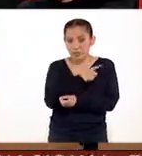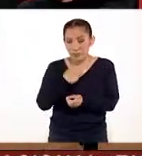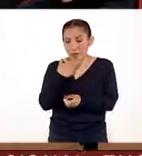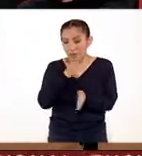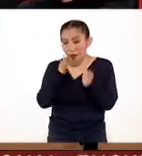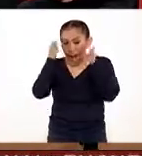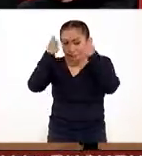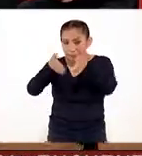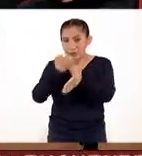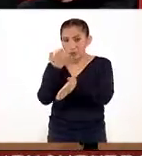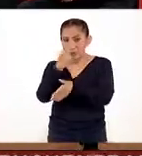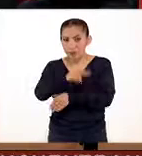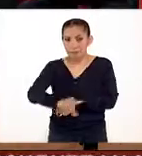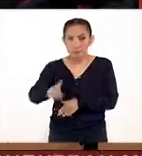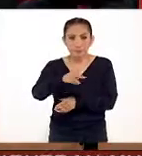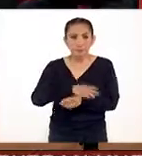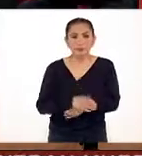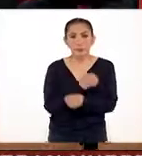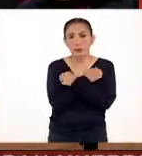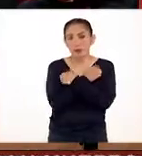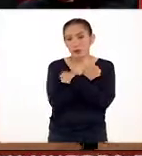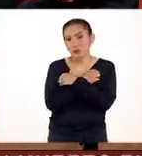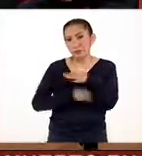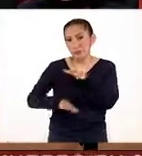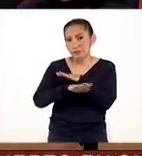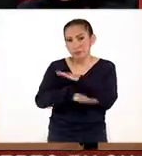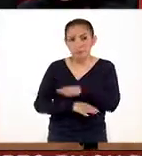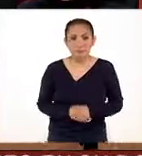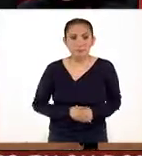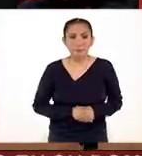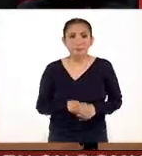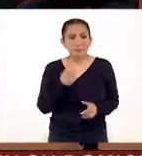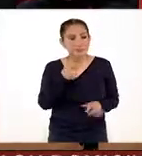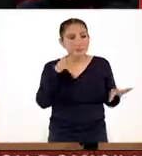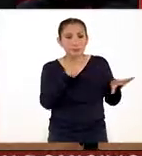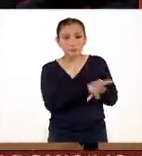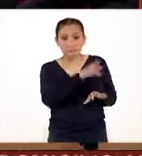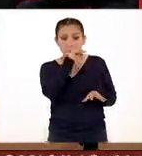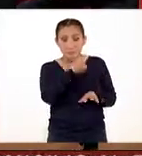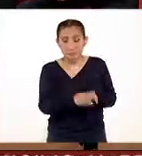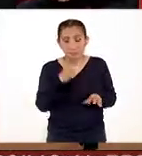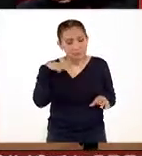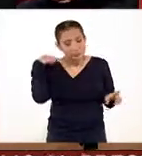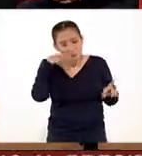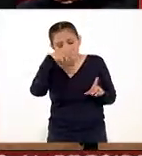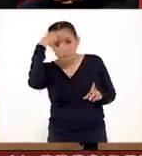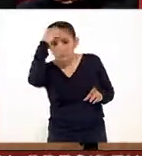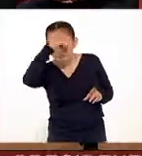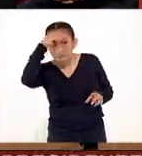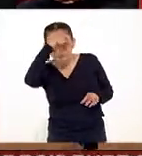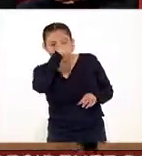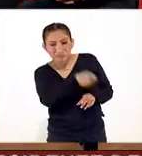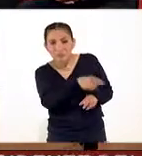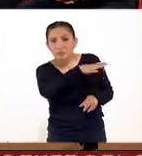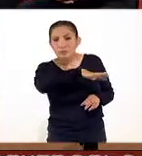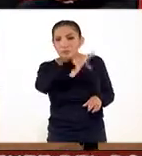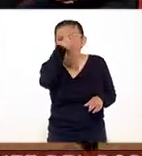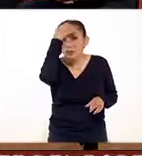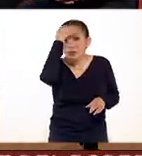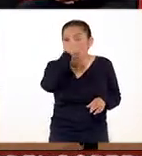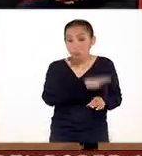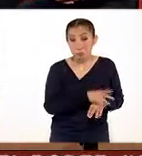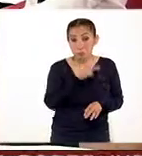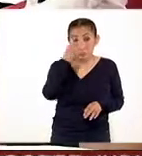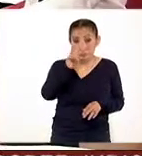aplicarse entonces a las escuelas públicas. De educación básica. De educación básica. Ahora, Sí. esto cambia sin duda el paradigma sobre lo que es el